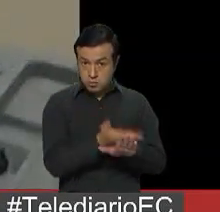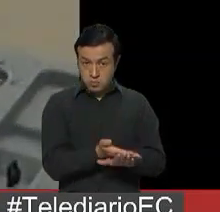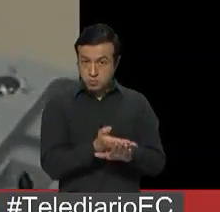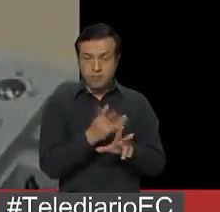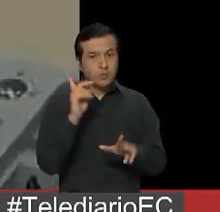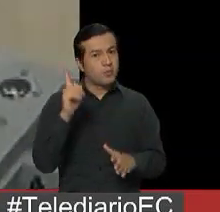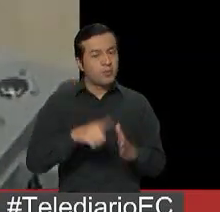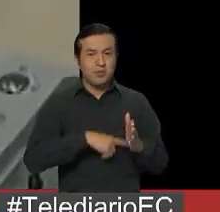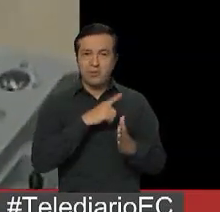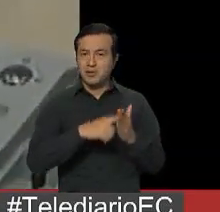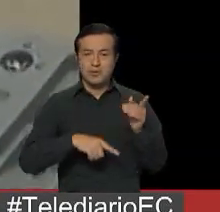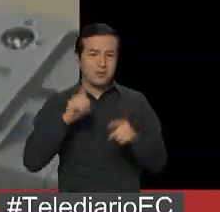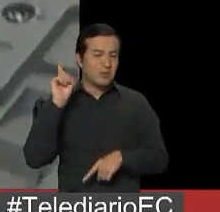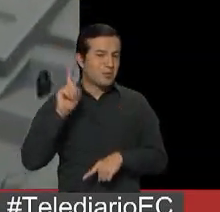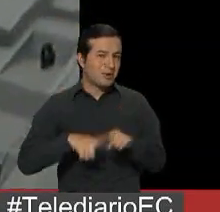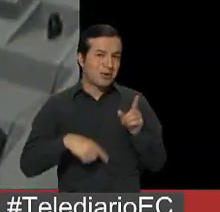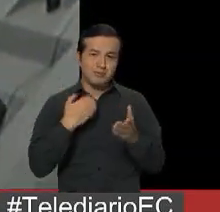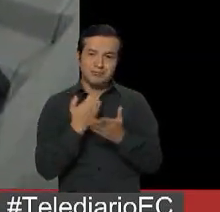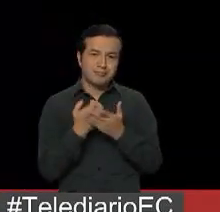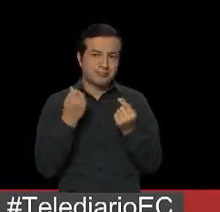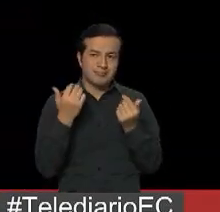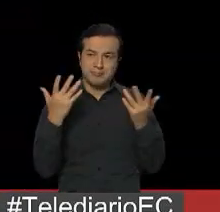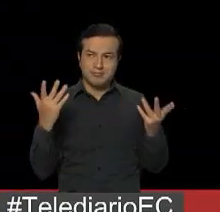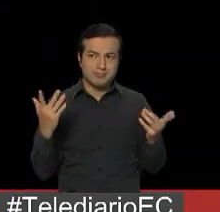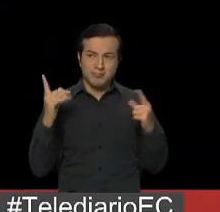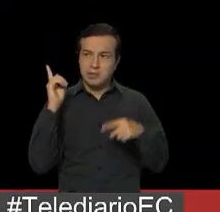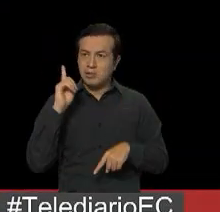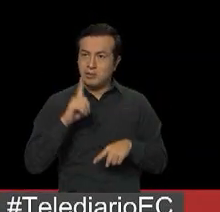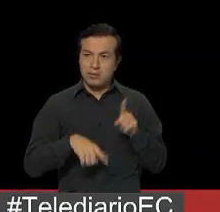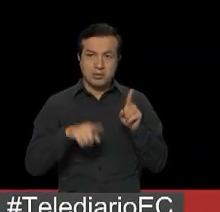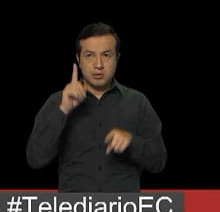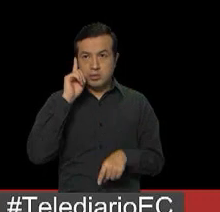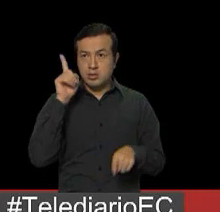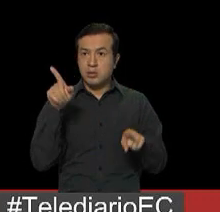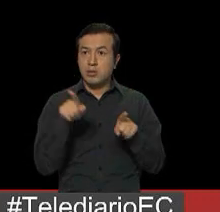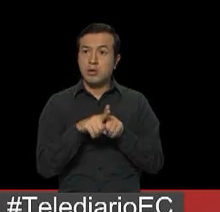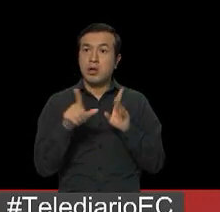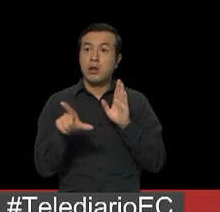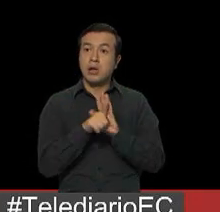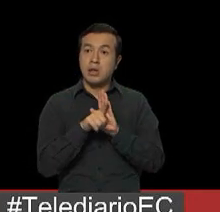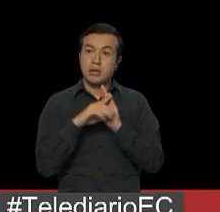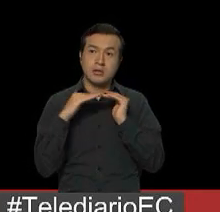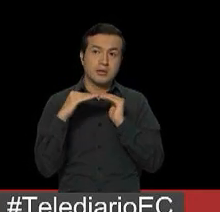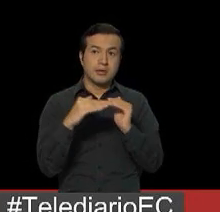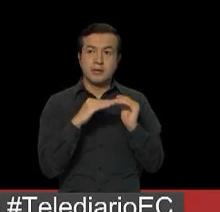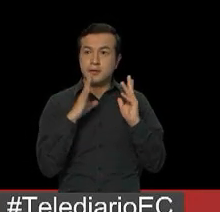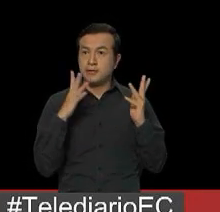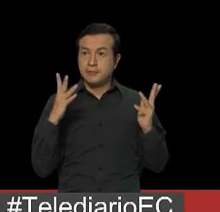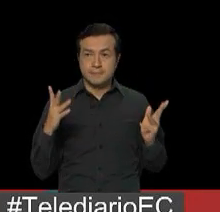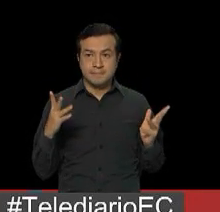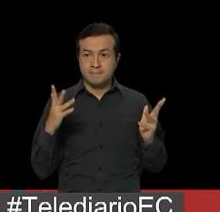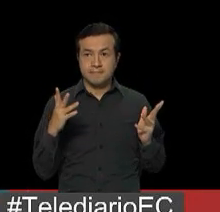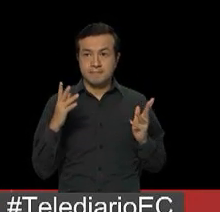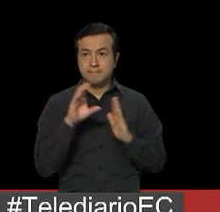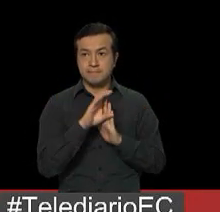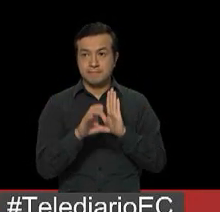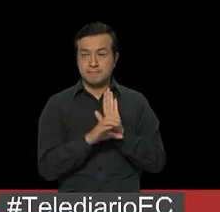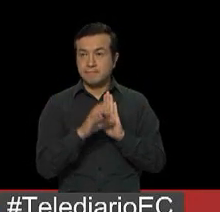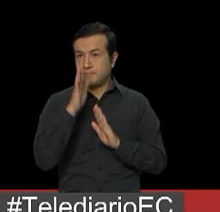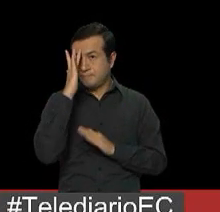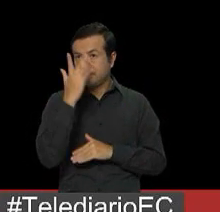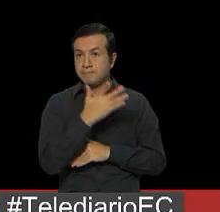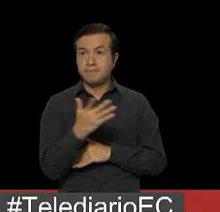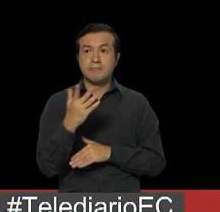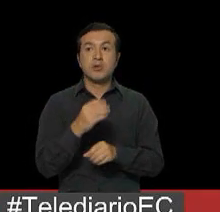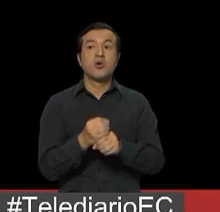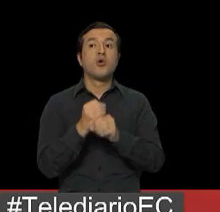impedimentos legales y económicos no estaría en concordancia con el código de la democracia ni con la constitución en el sentido que